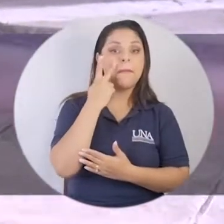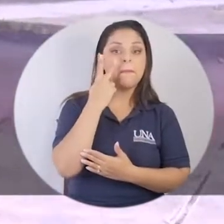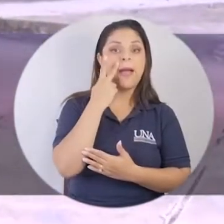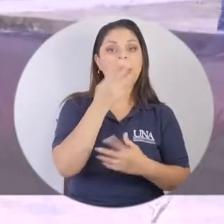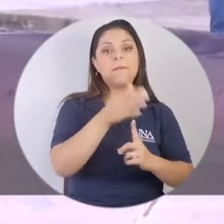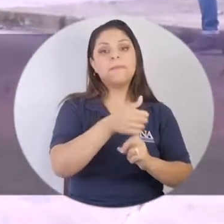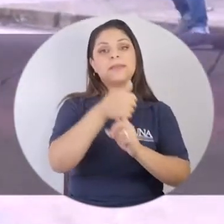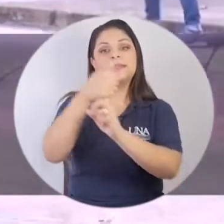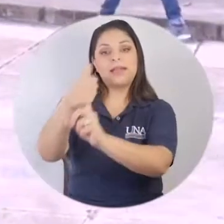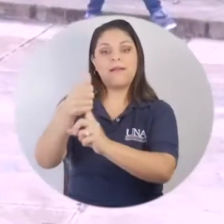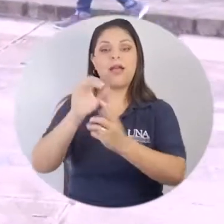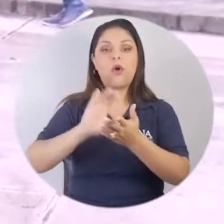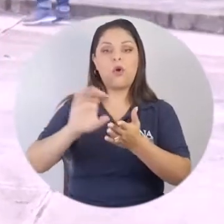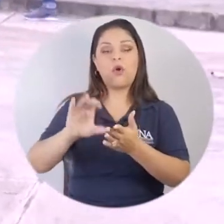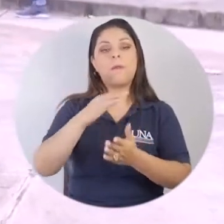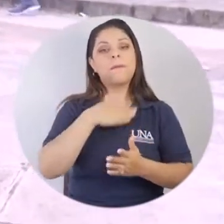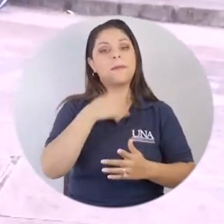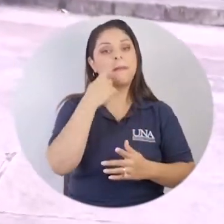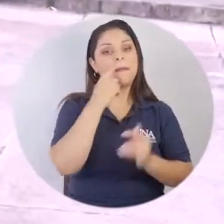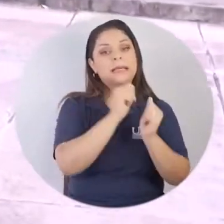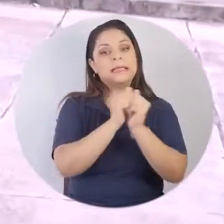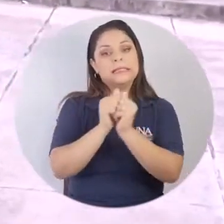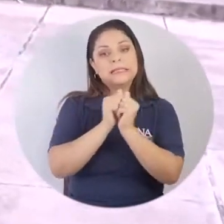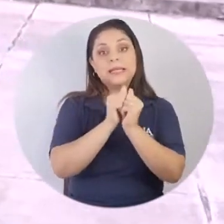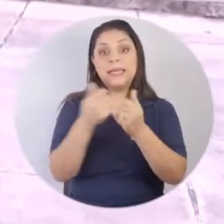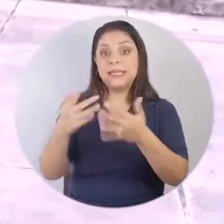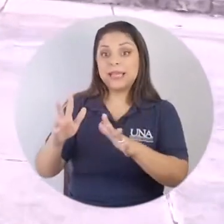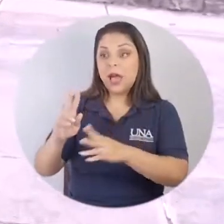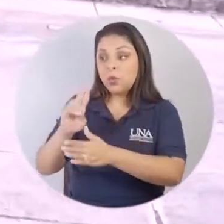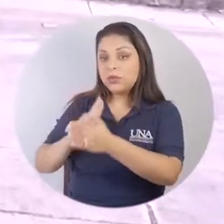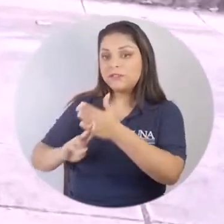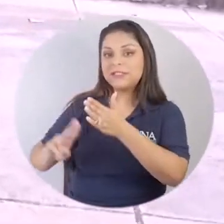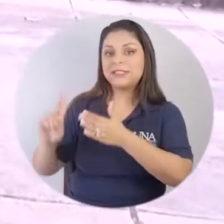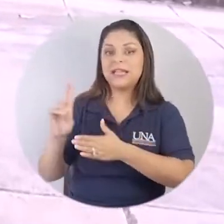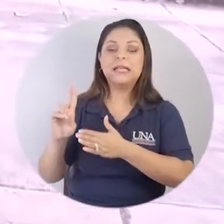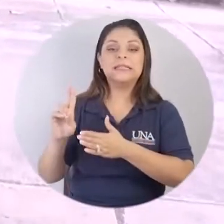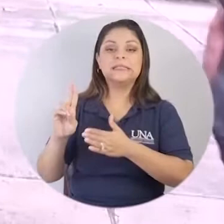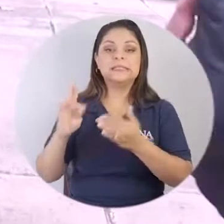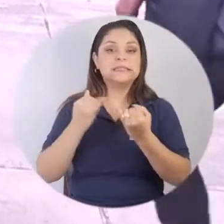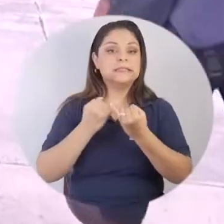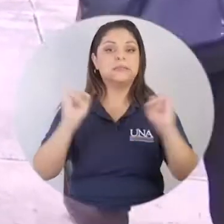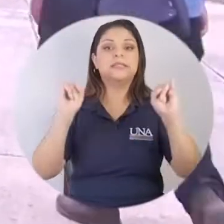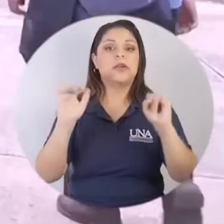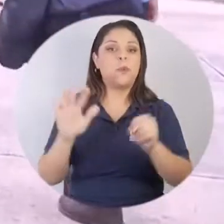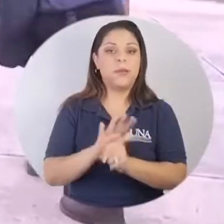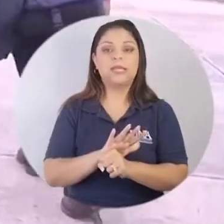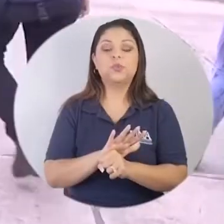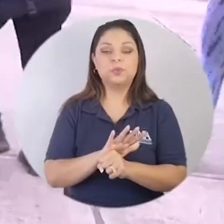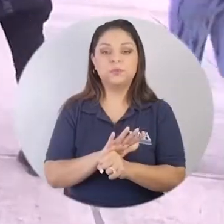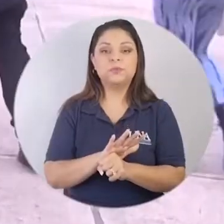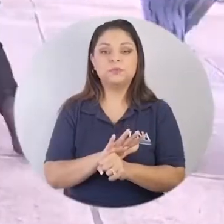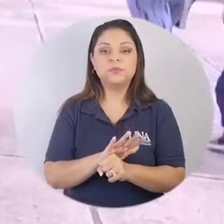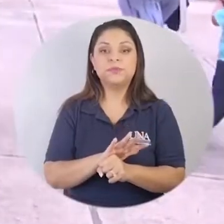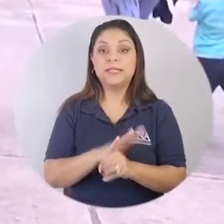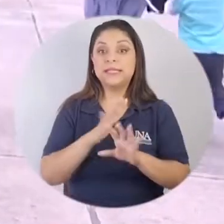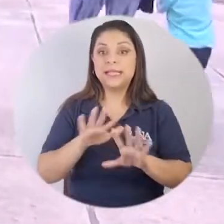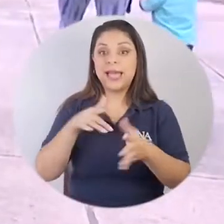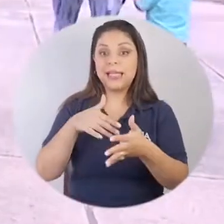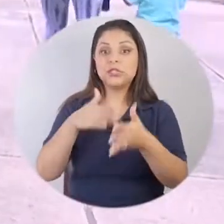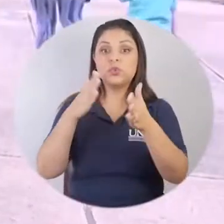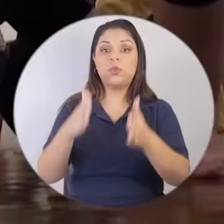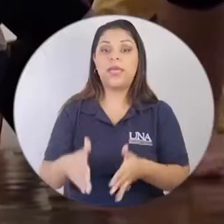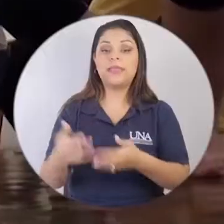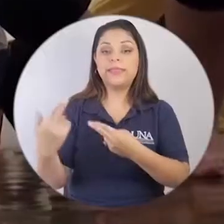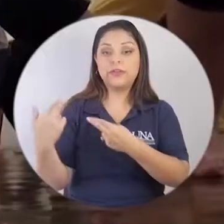papá me llevaba al colegio, ¿verdad?, asistía a las reuniones, ¿verdad?, y ya en la vida universitaria pues nos demandan una total independencia, ¿verdad?, ya es el